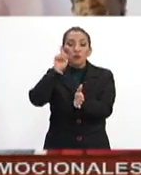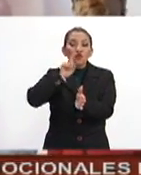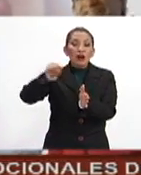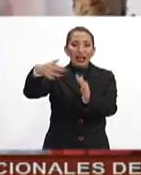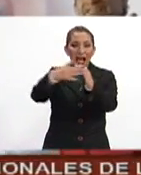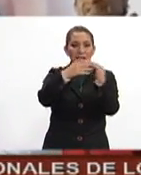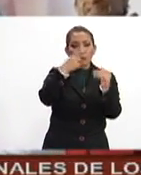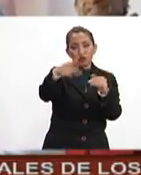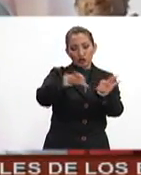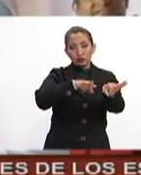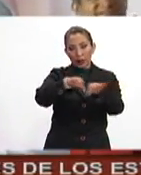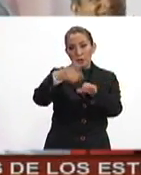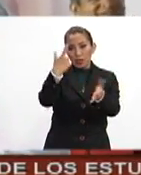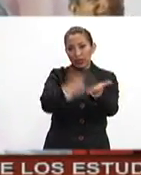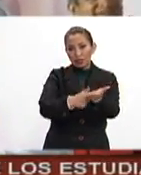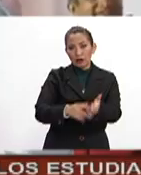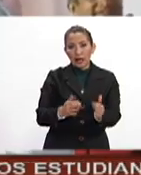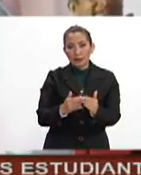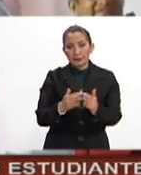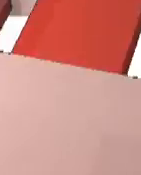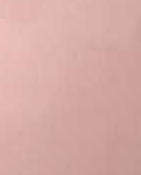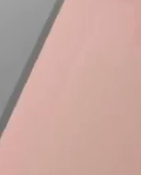de casa por su labor en el hogar.